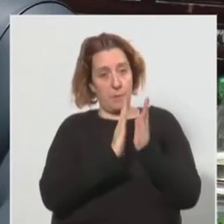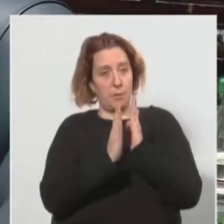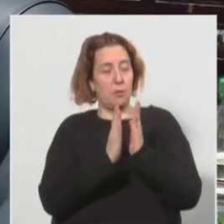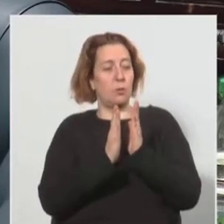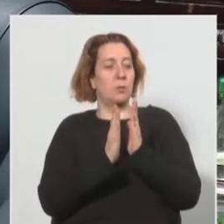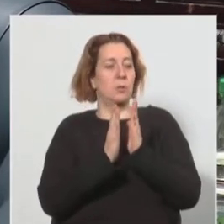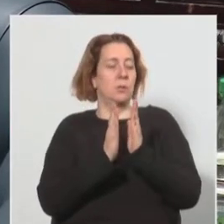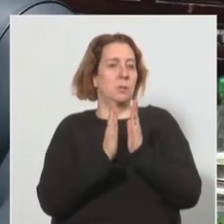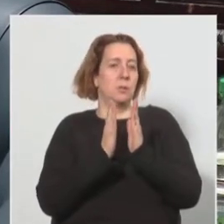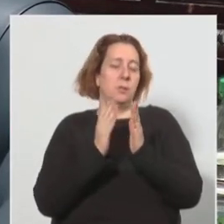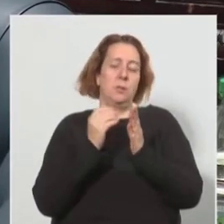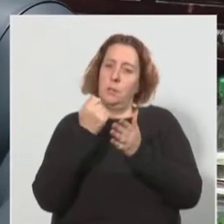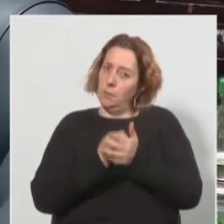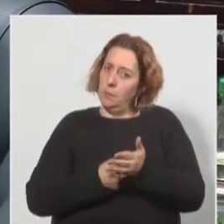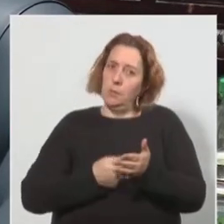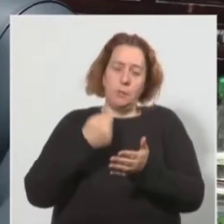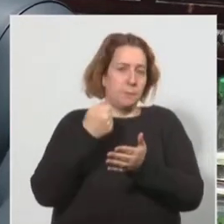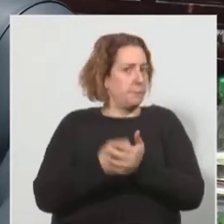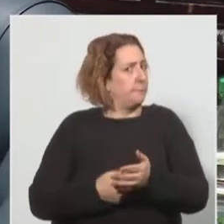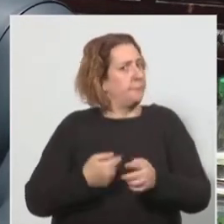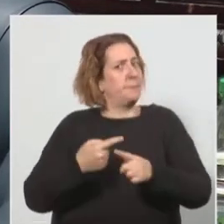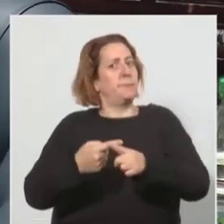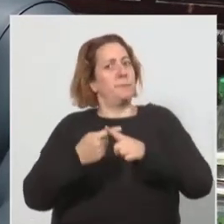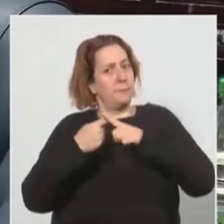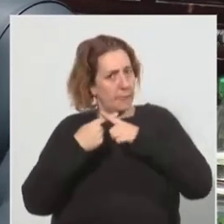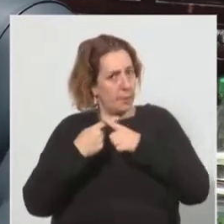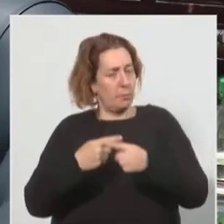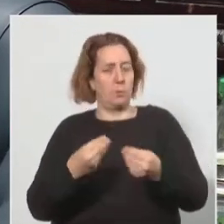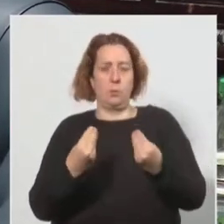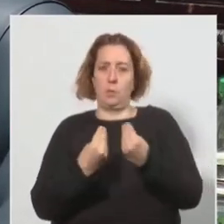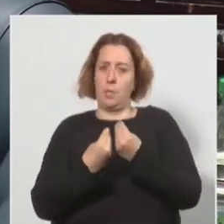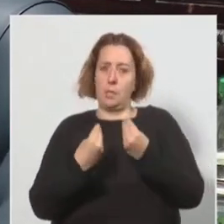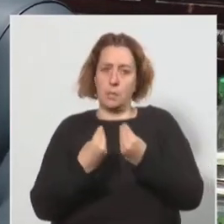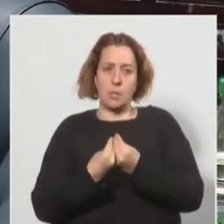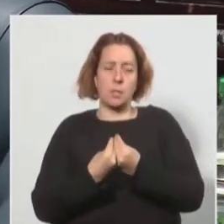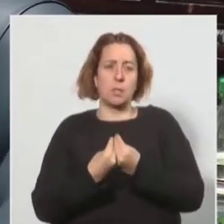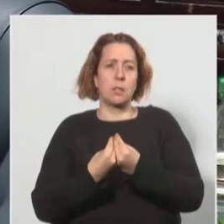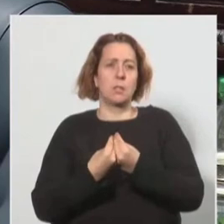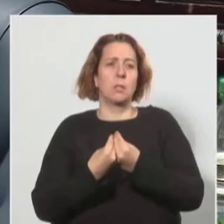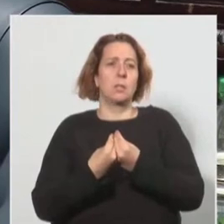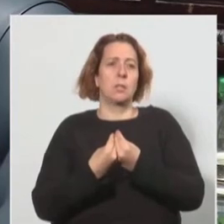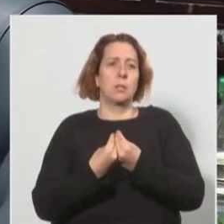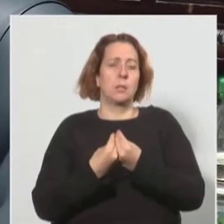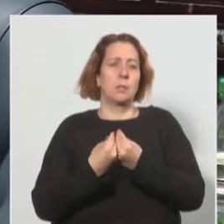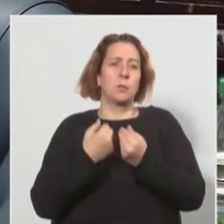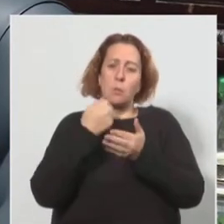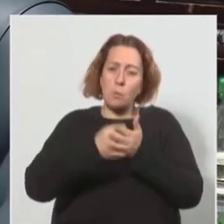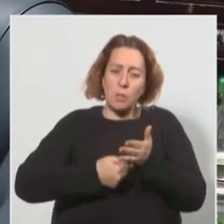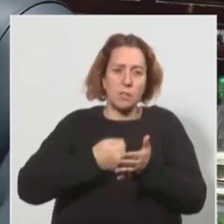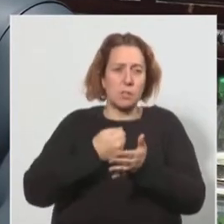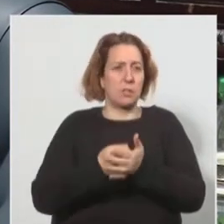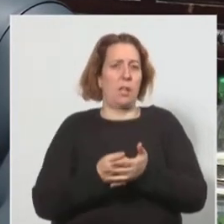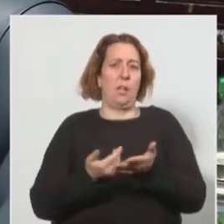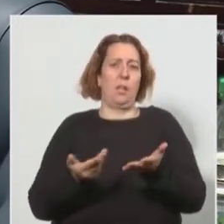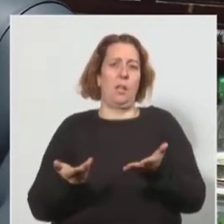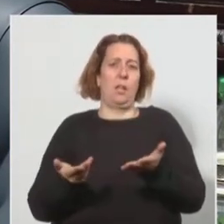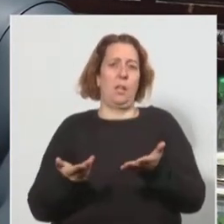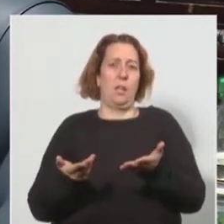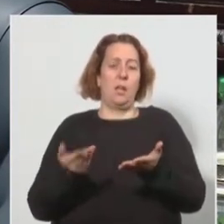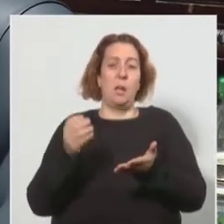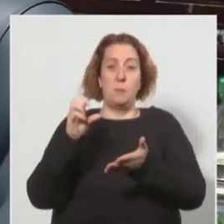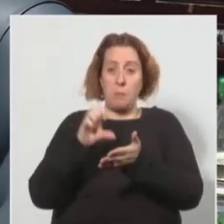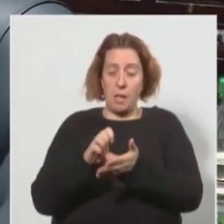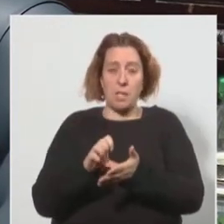en el que tantas intensas discusiones hubo al respecto, cuando le cuesta a cuánto les cuesta a